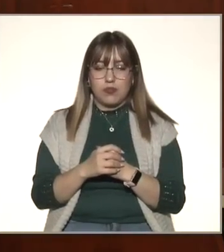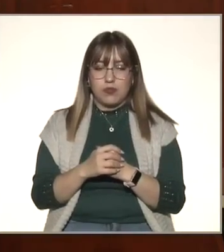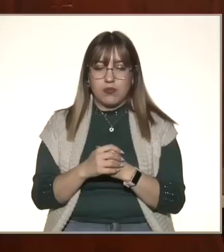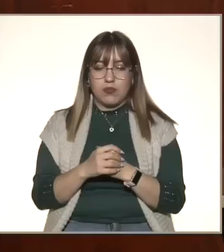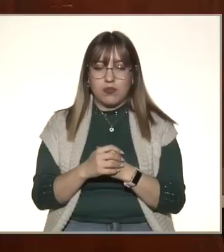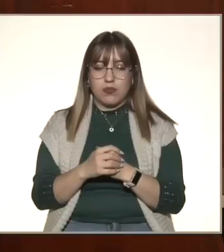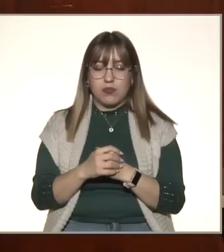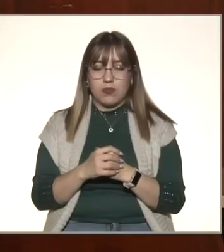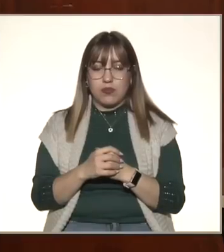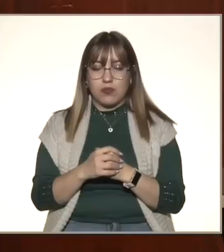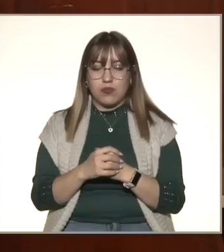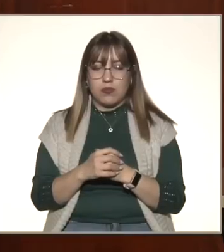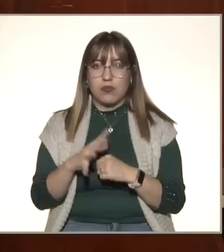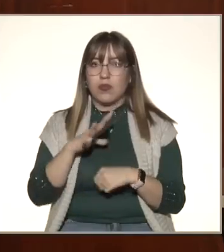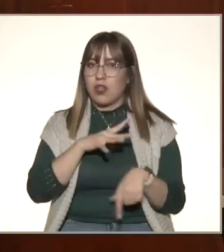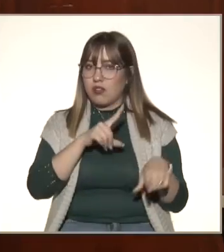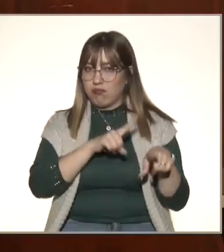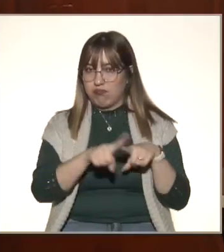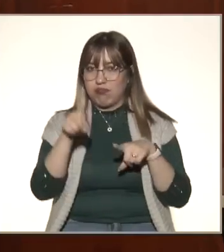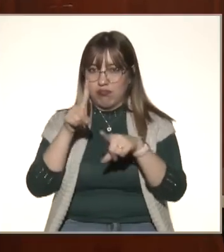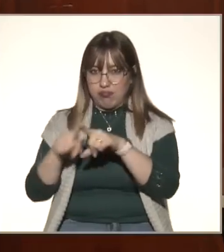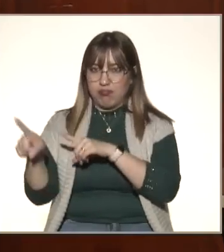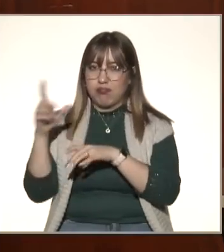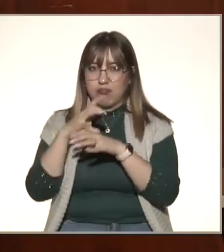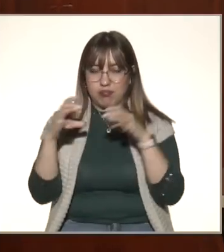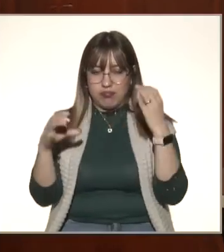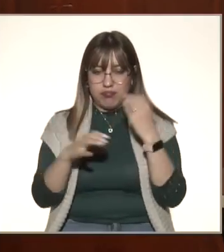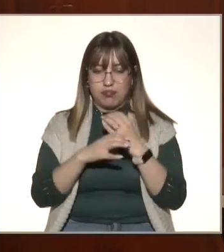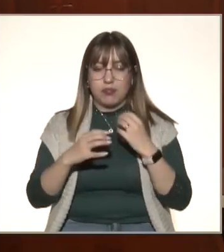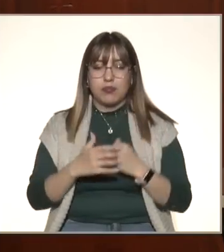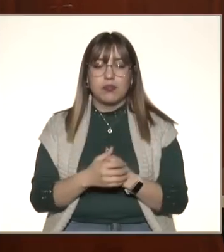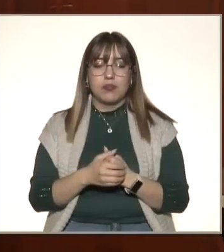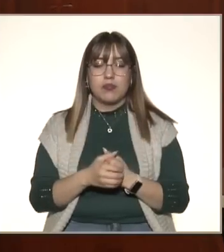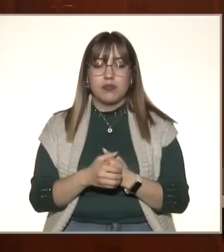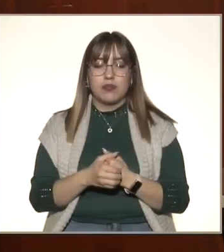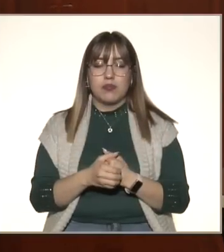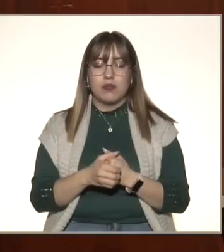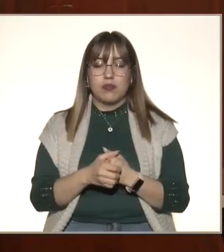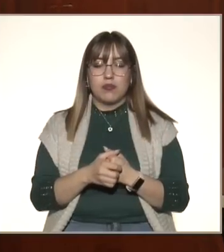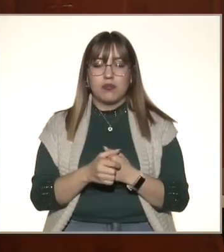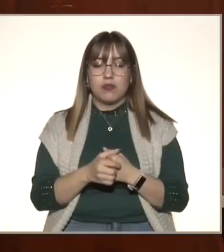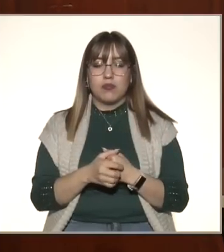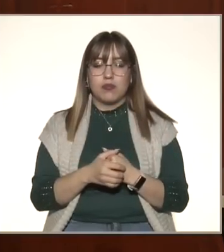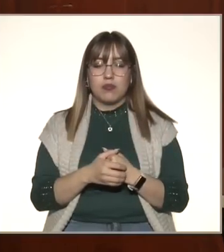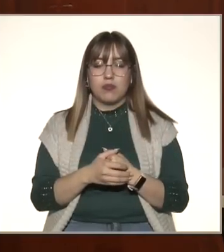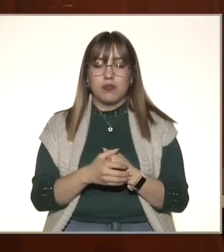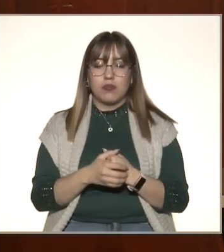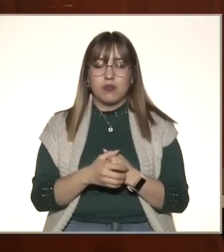aquí hay varias dinámicas que se tienen que ver, ¿no? Y normalmente la